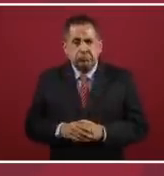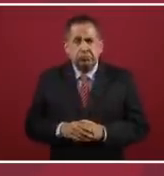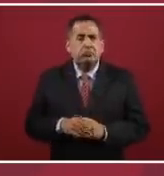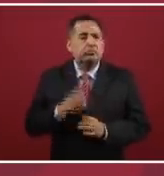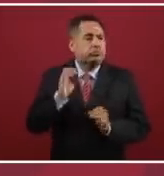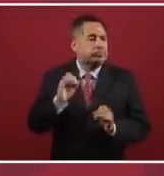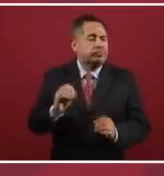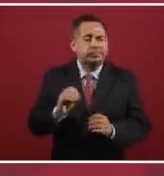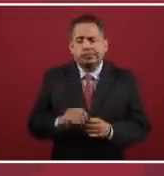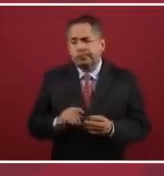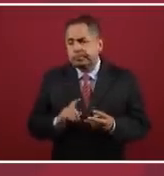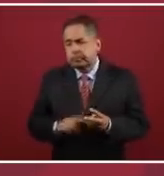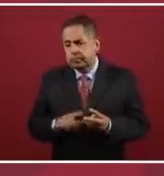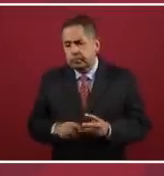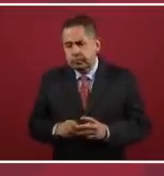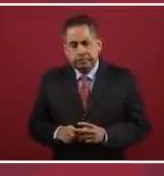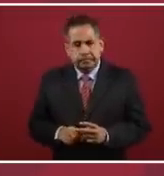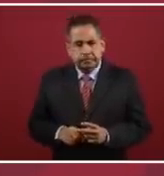el